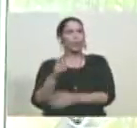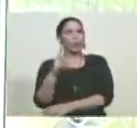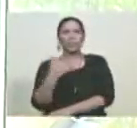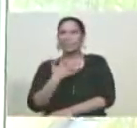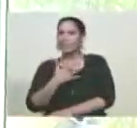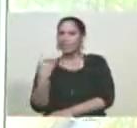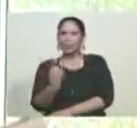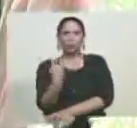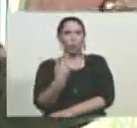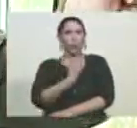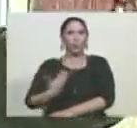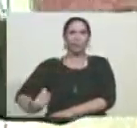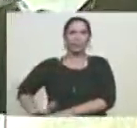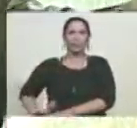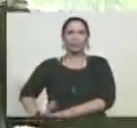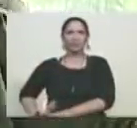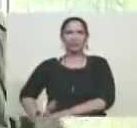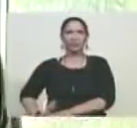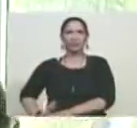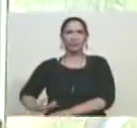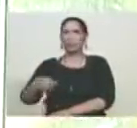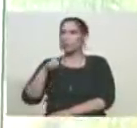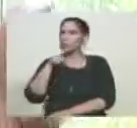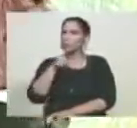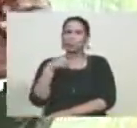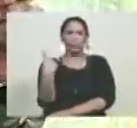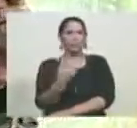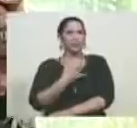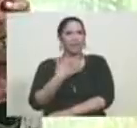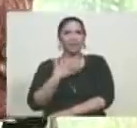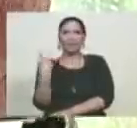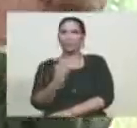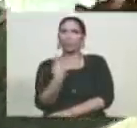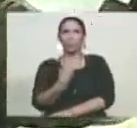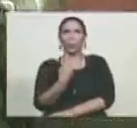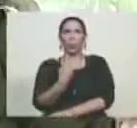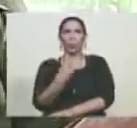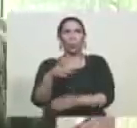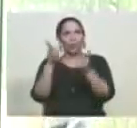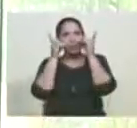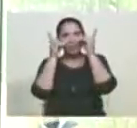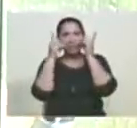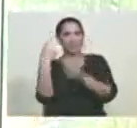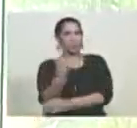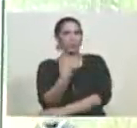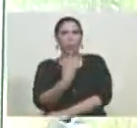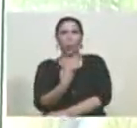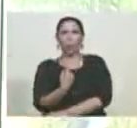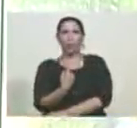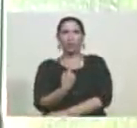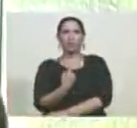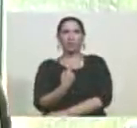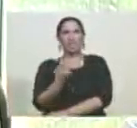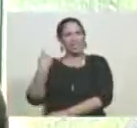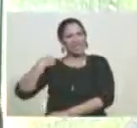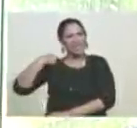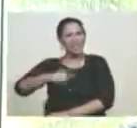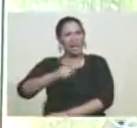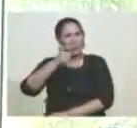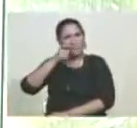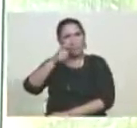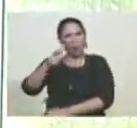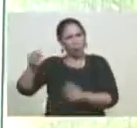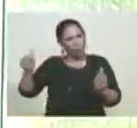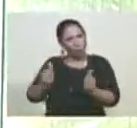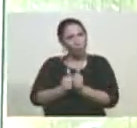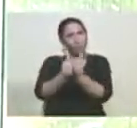presidente. Tú, Dios, no se sientan solo. Daisy, no te sientas sola. Porque tienes un pueblo que te